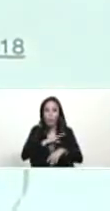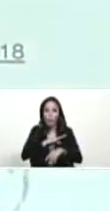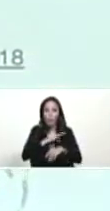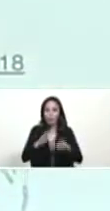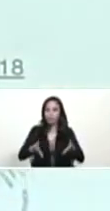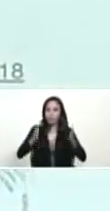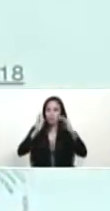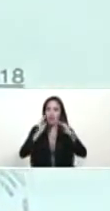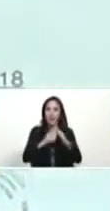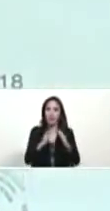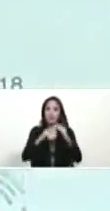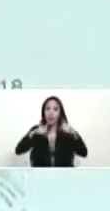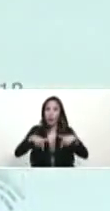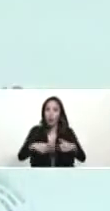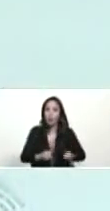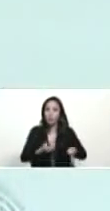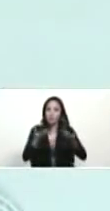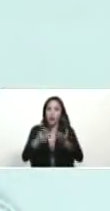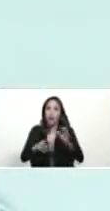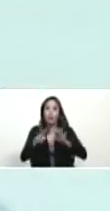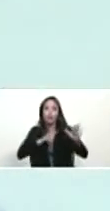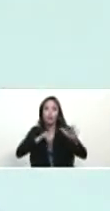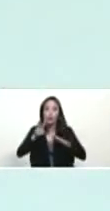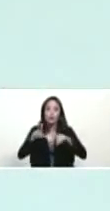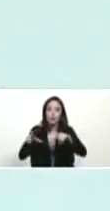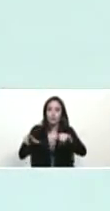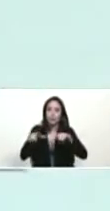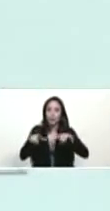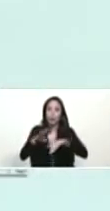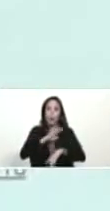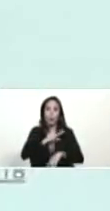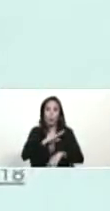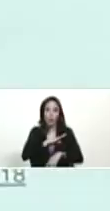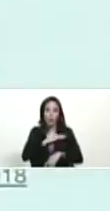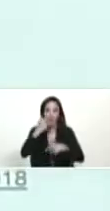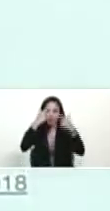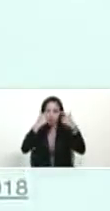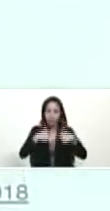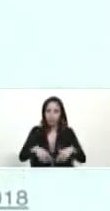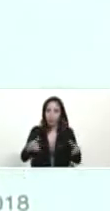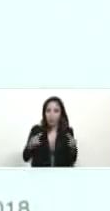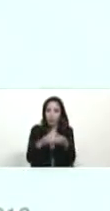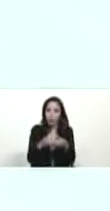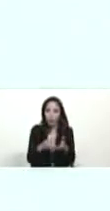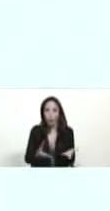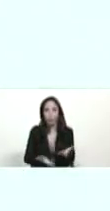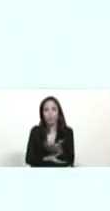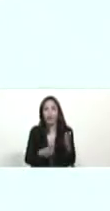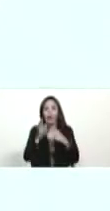Hoy estamos entregando 12 títulos de propiedad colectiva que representan